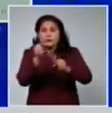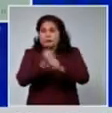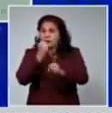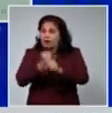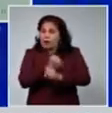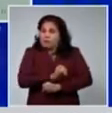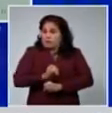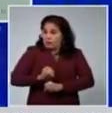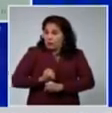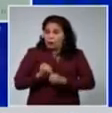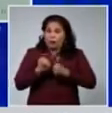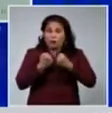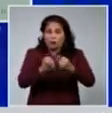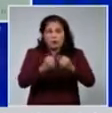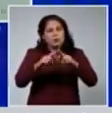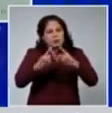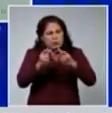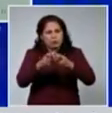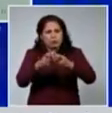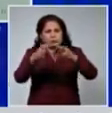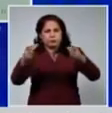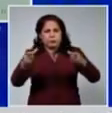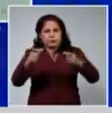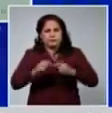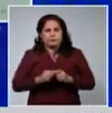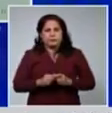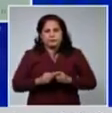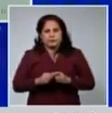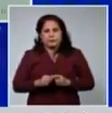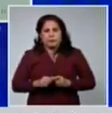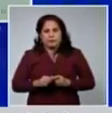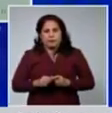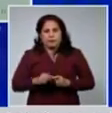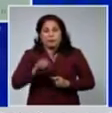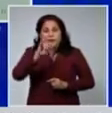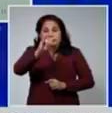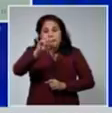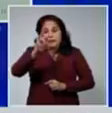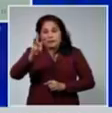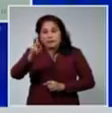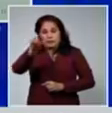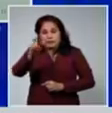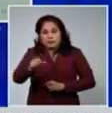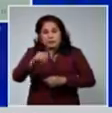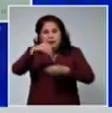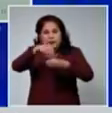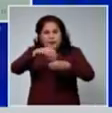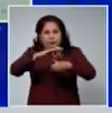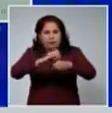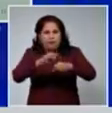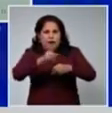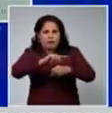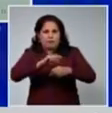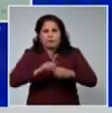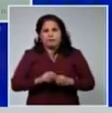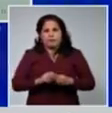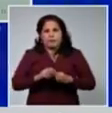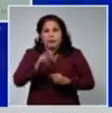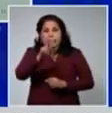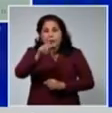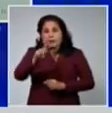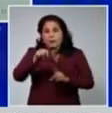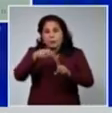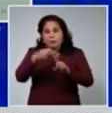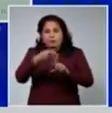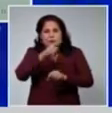ahora tengo un incremento en los últimos de las 63 talla de pantalón ayer 21 y muestra el día